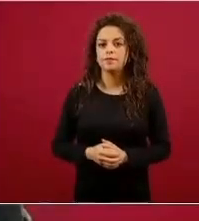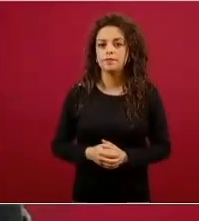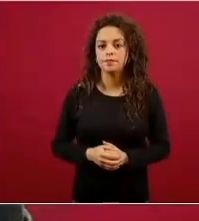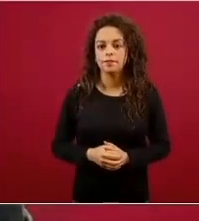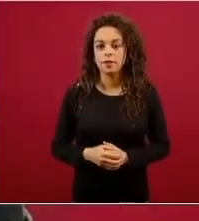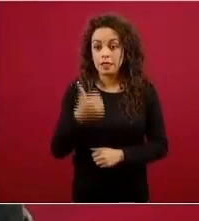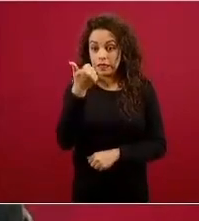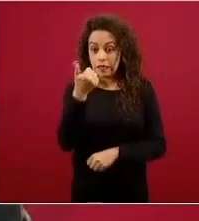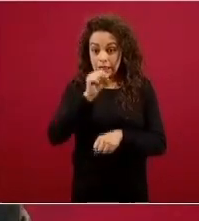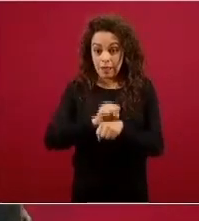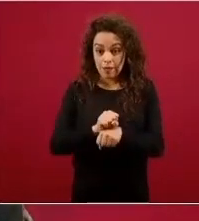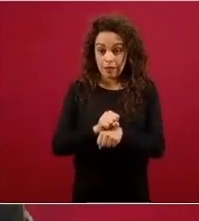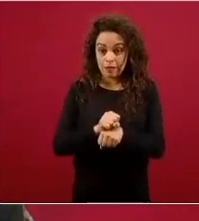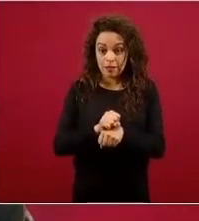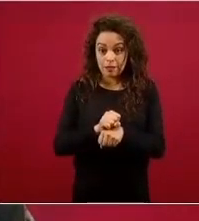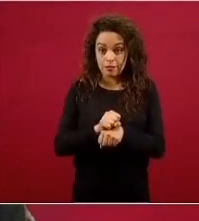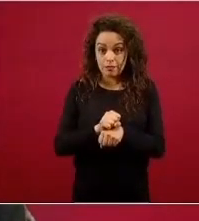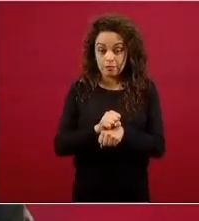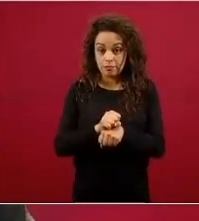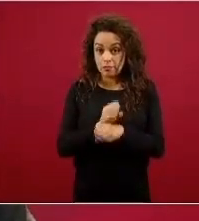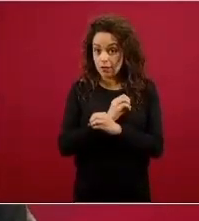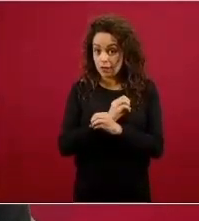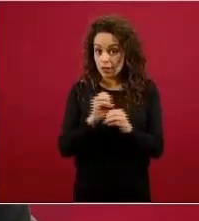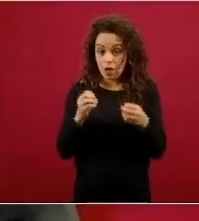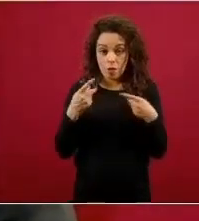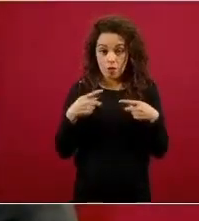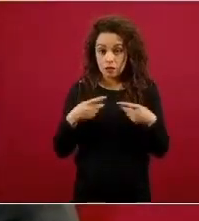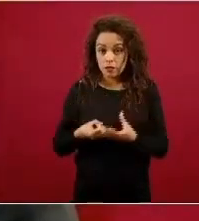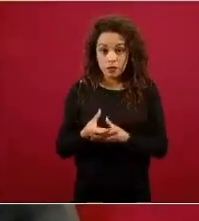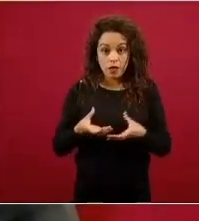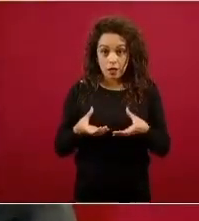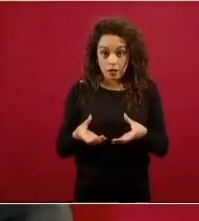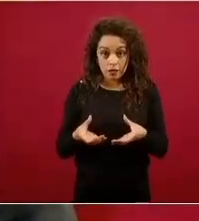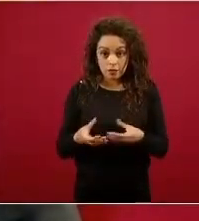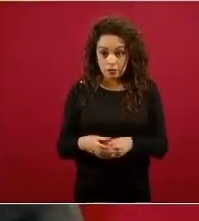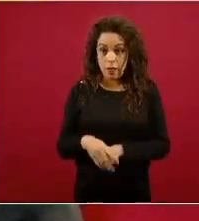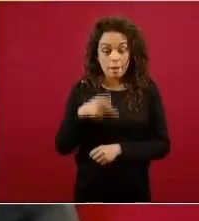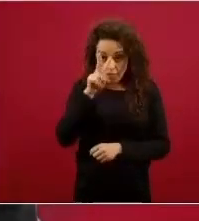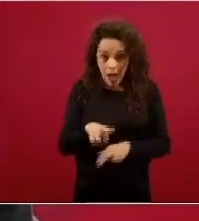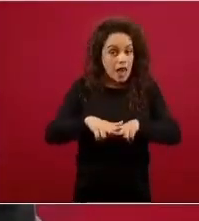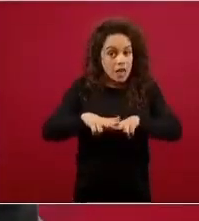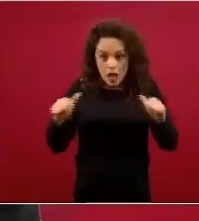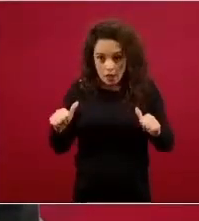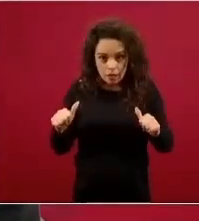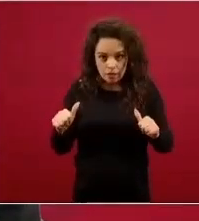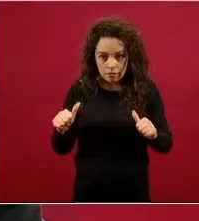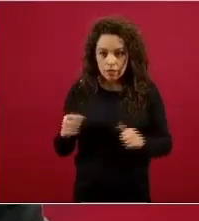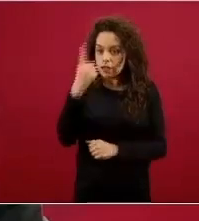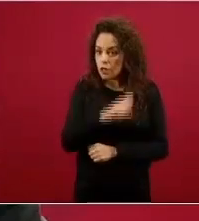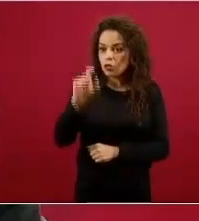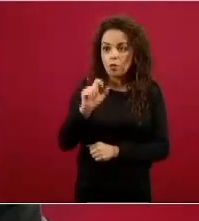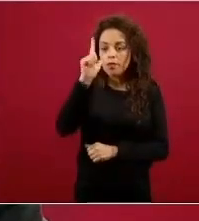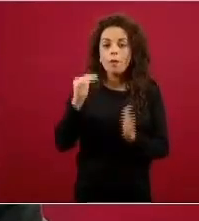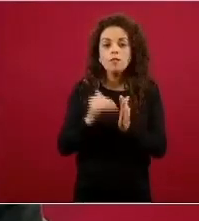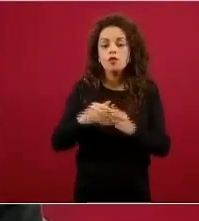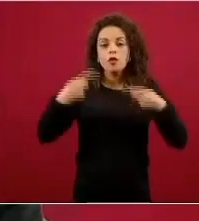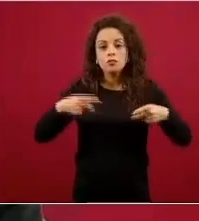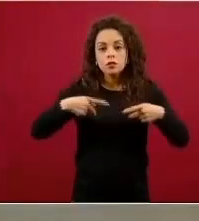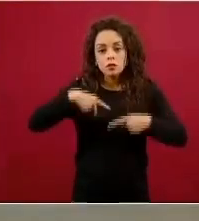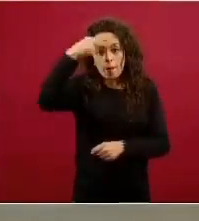durante 6 semanas que nadie esté fuera de su casa. Nadie es nadie, no es muchos, es nadie, 127 millones de